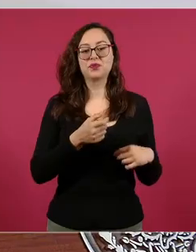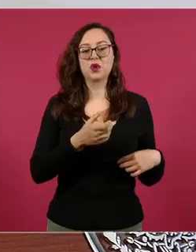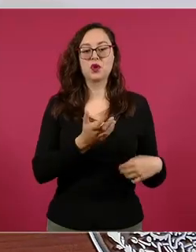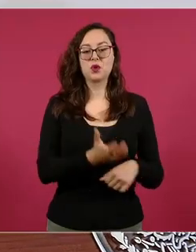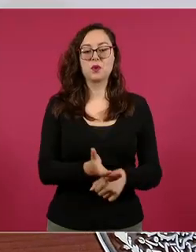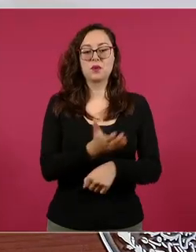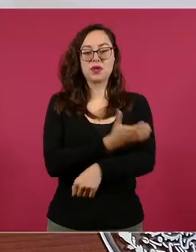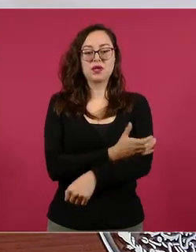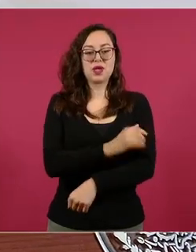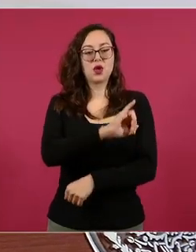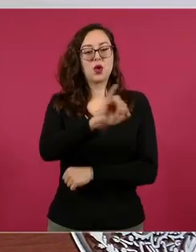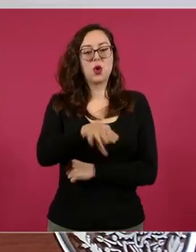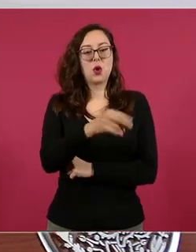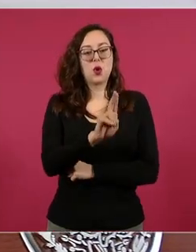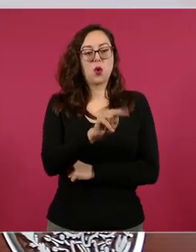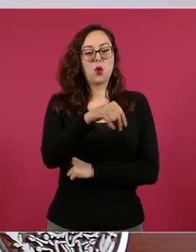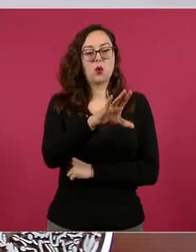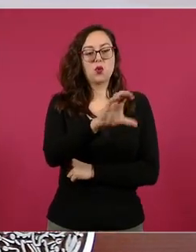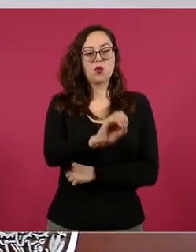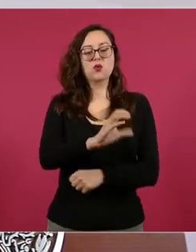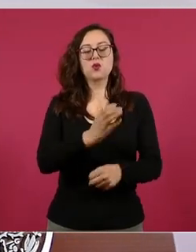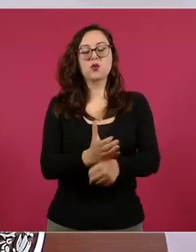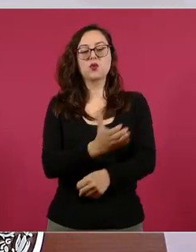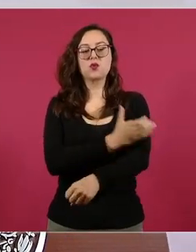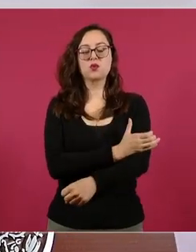Junco y el camarada